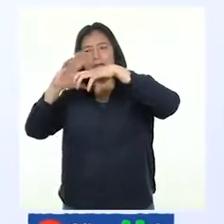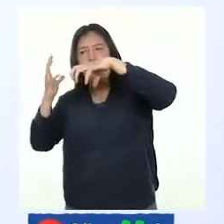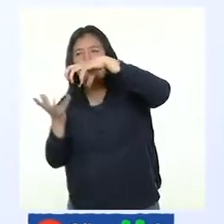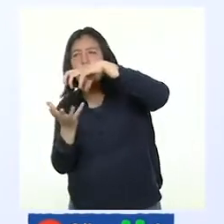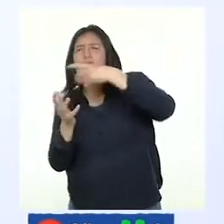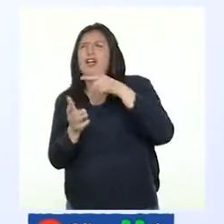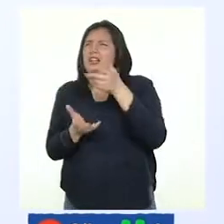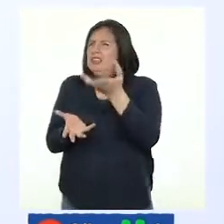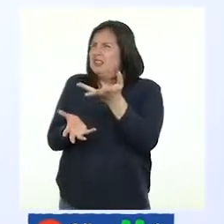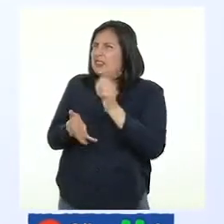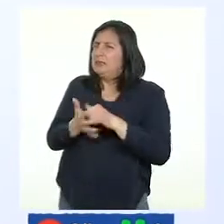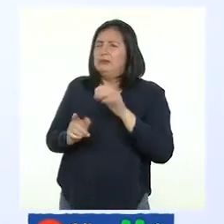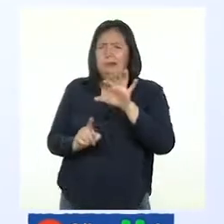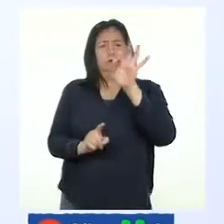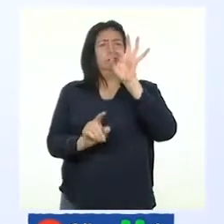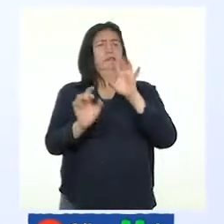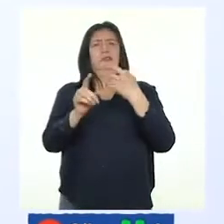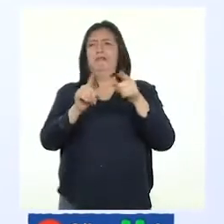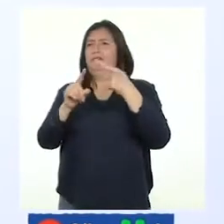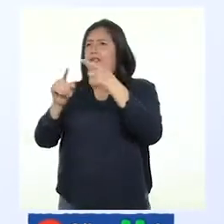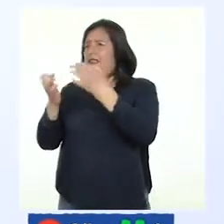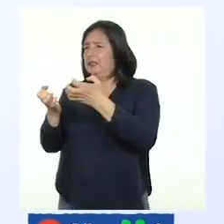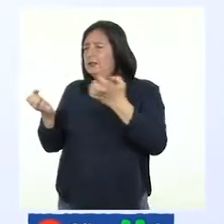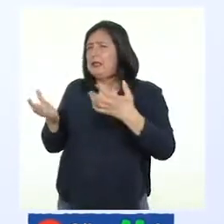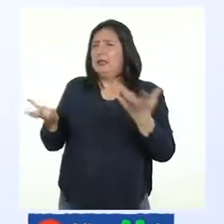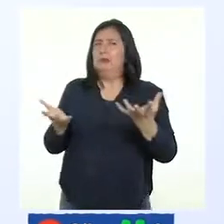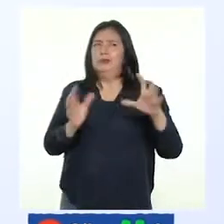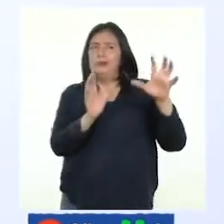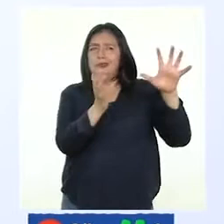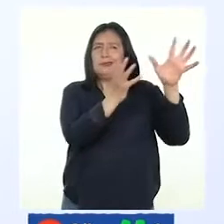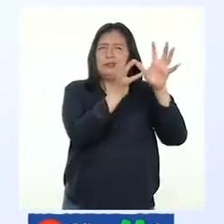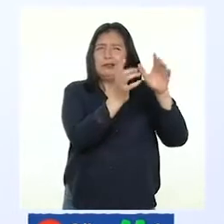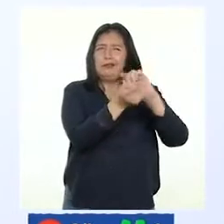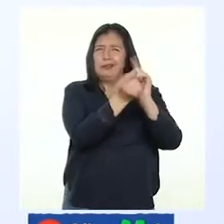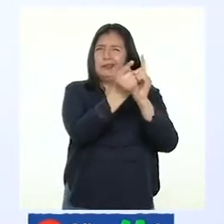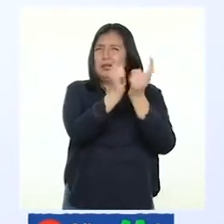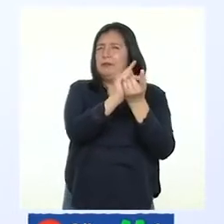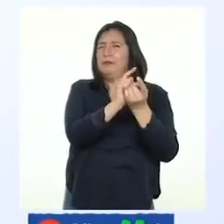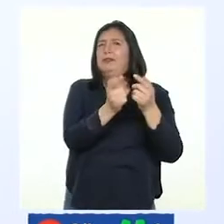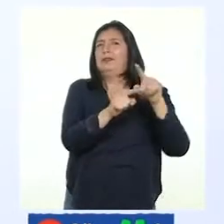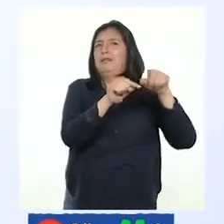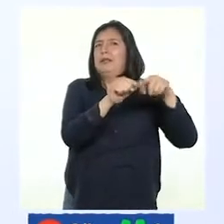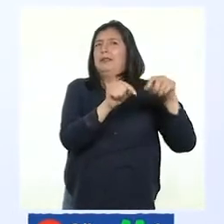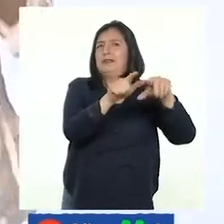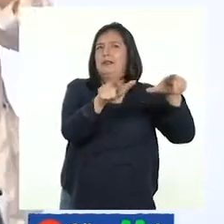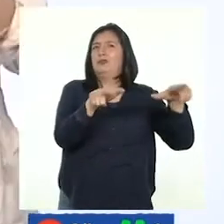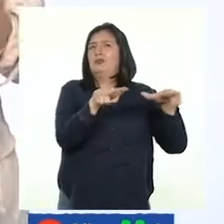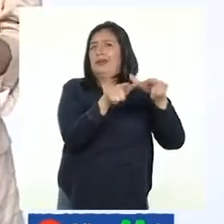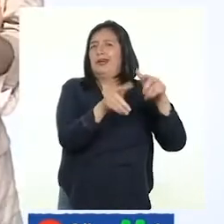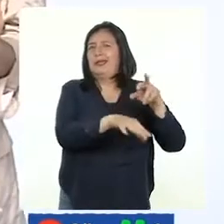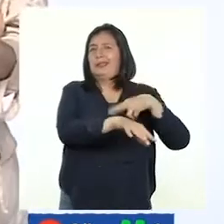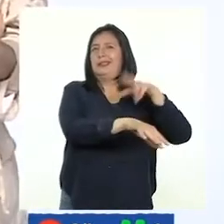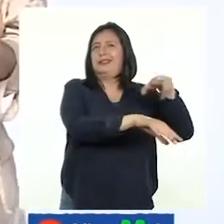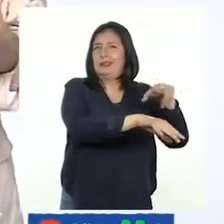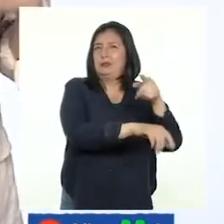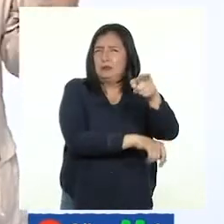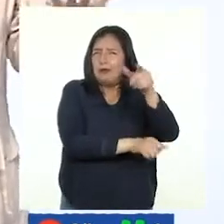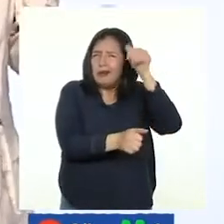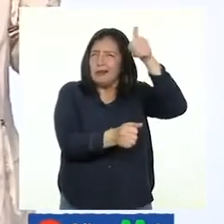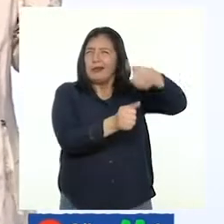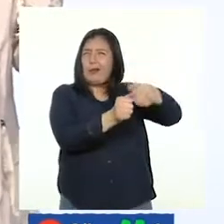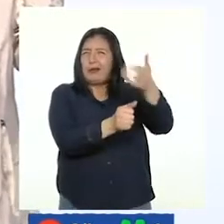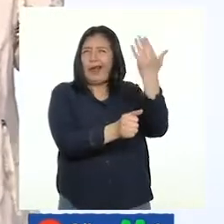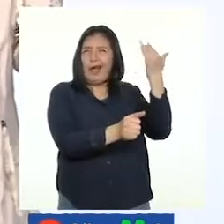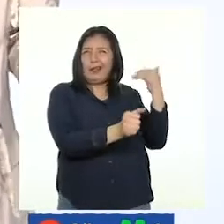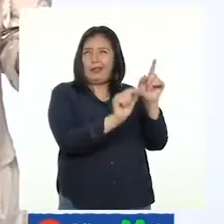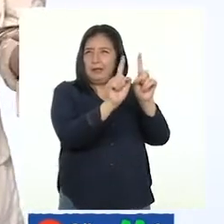estamos identificando los diferentes elementos del clima que cambian según la región y el lugar. ¿Recuerdan las preguntas